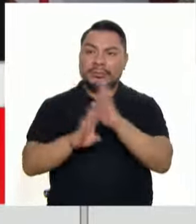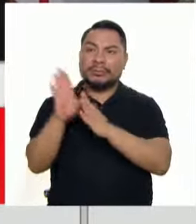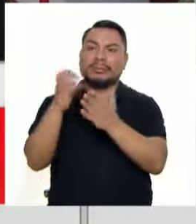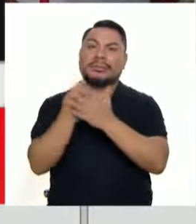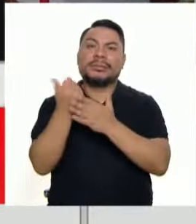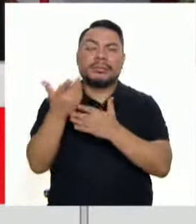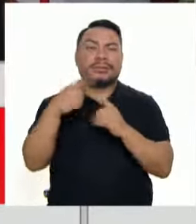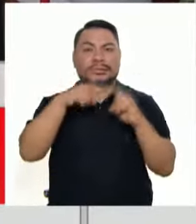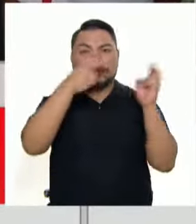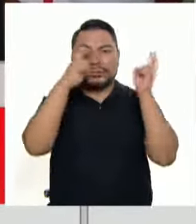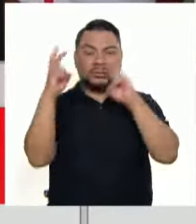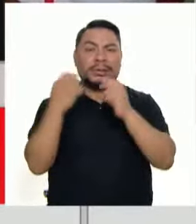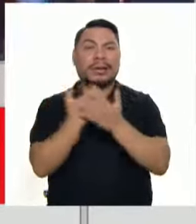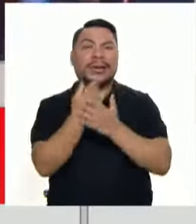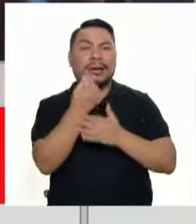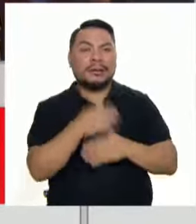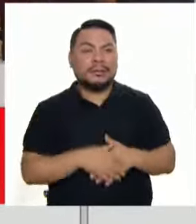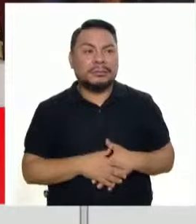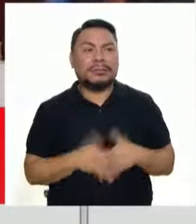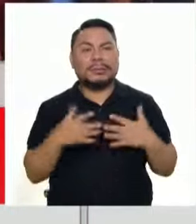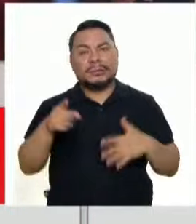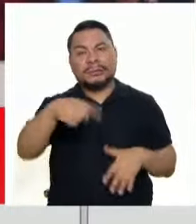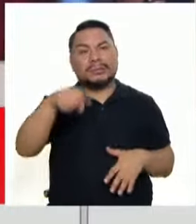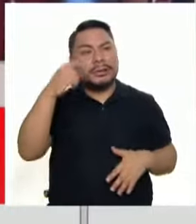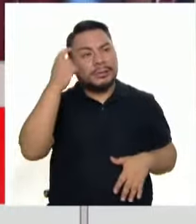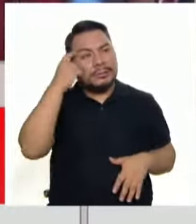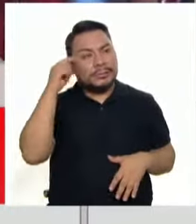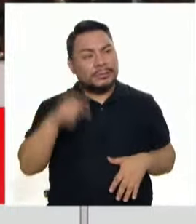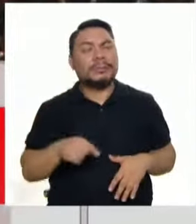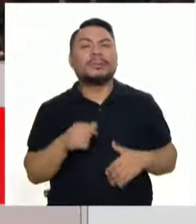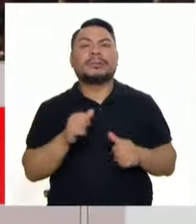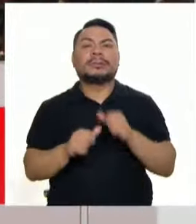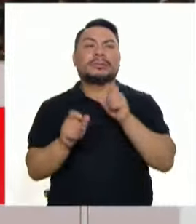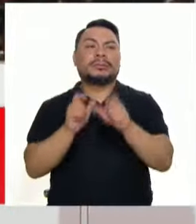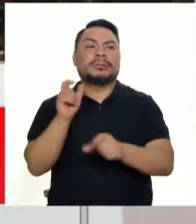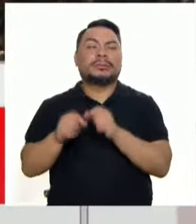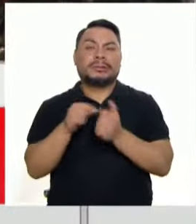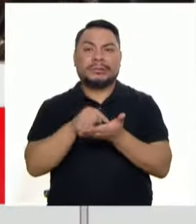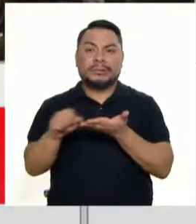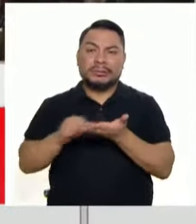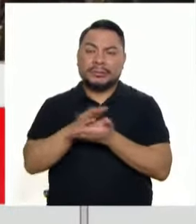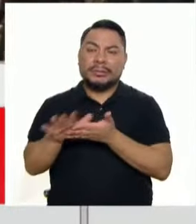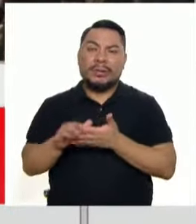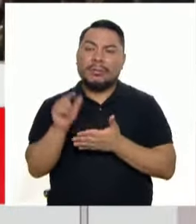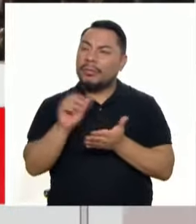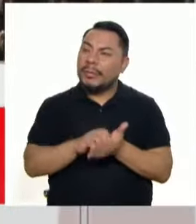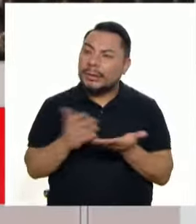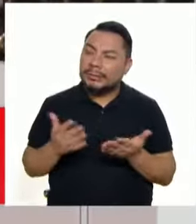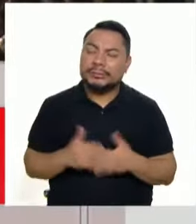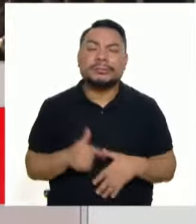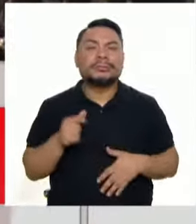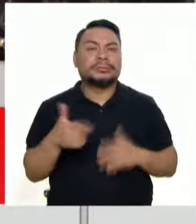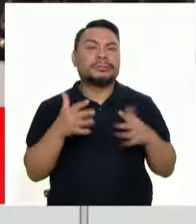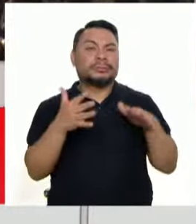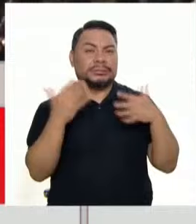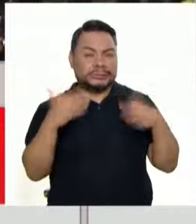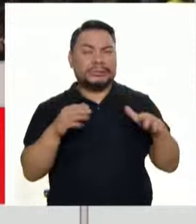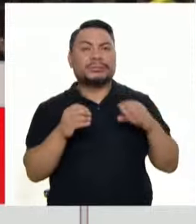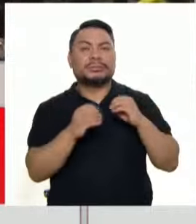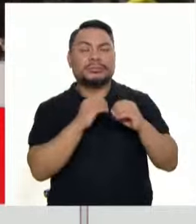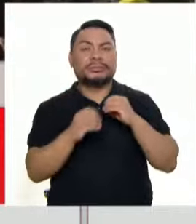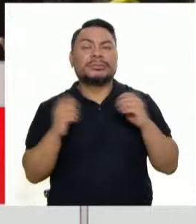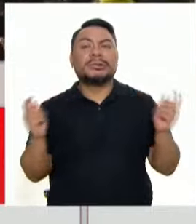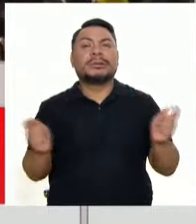por supuesto, el turismo, la economía. ¿Se está pensando también este número de personas como en la Semana Santa o quizás un poco más? Ese es el promedio que se maneja.